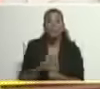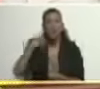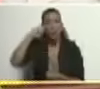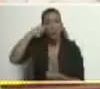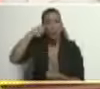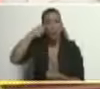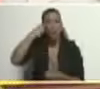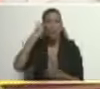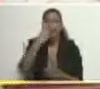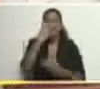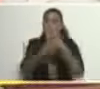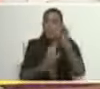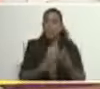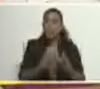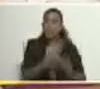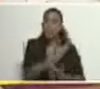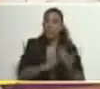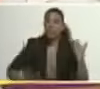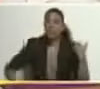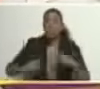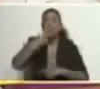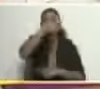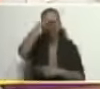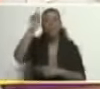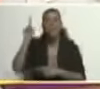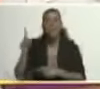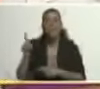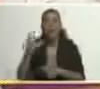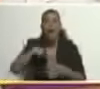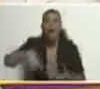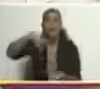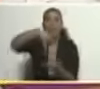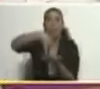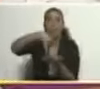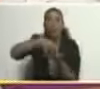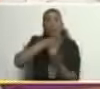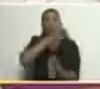Recuerdo la visita de los presidentes al campo de Carabobo,